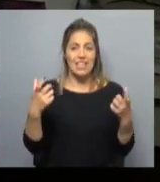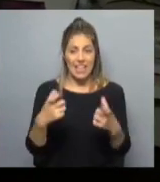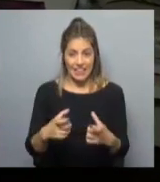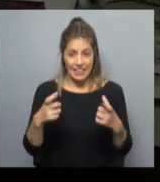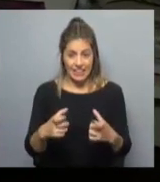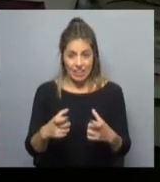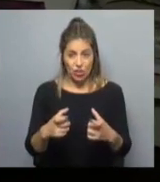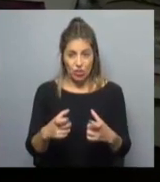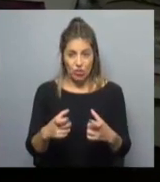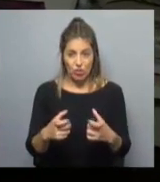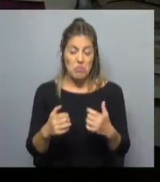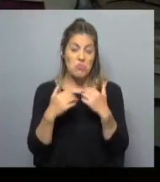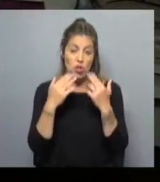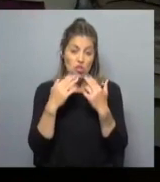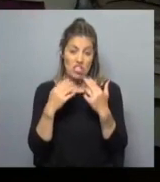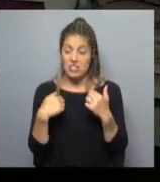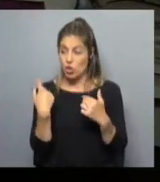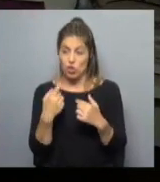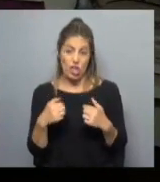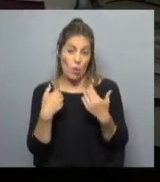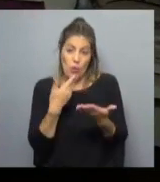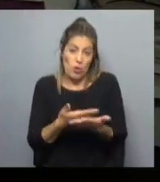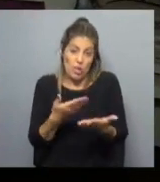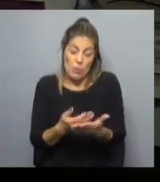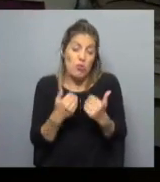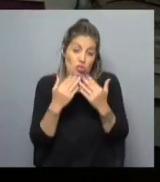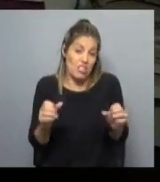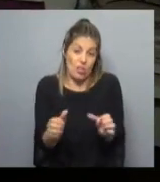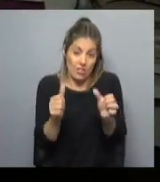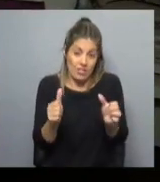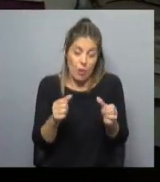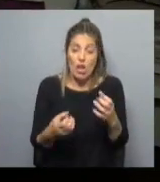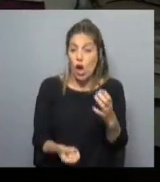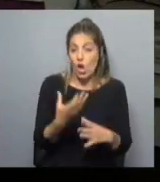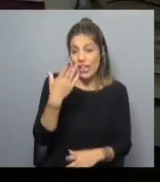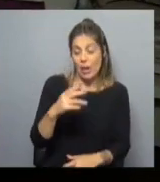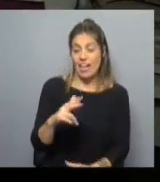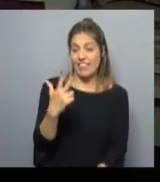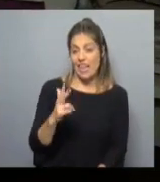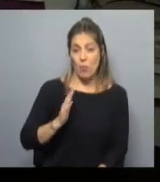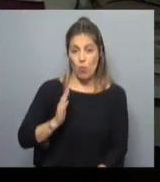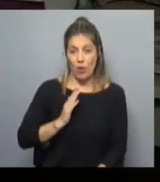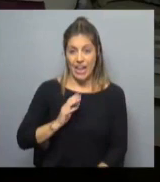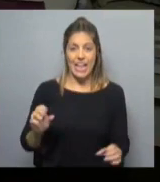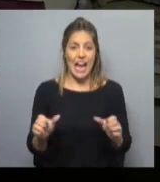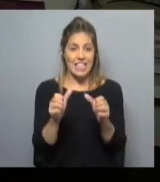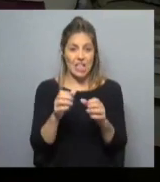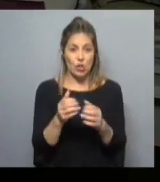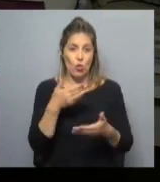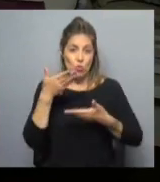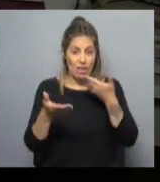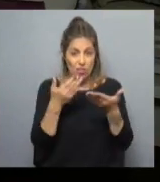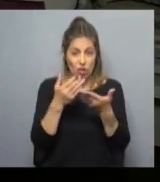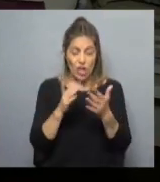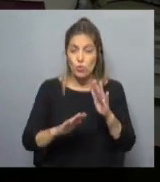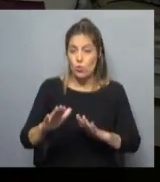hubiera pasado si nosotros lo hubiéramos propuesto, pero era un disco original porque eran tres mujeres haciendo sus canciones, sus arreglos, todo, ¿no?